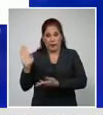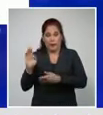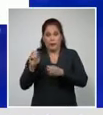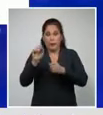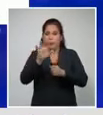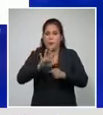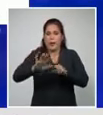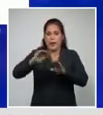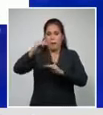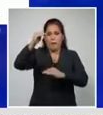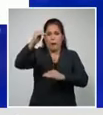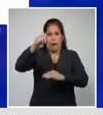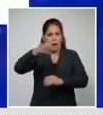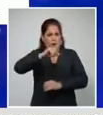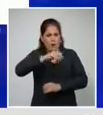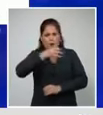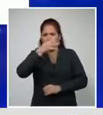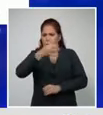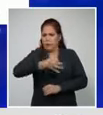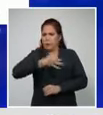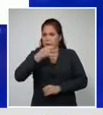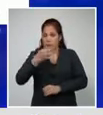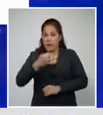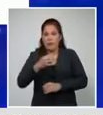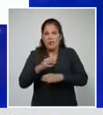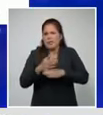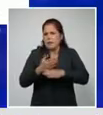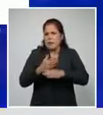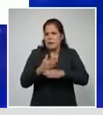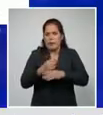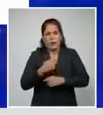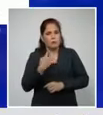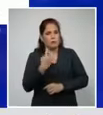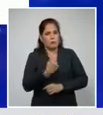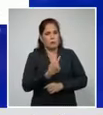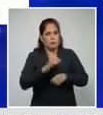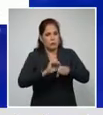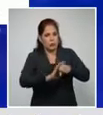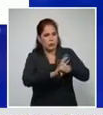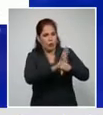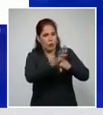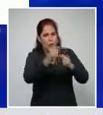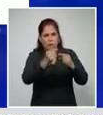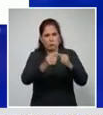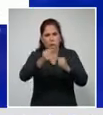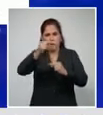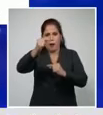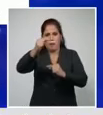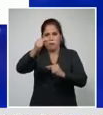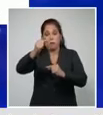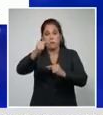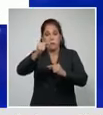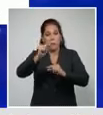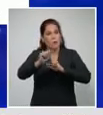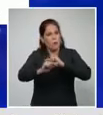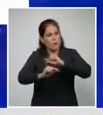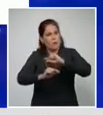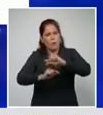ayer, lo que ha significado este incremento de casos que venimos